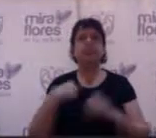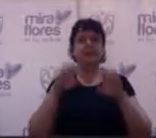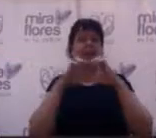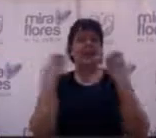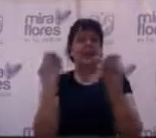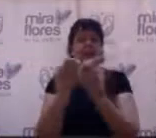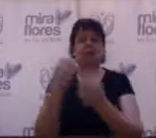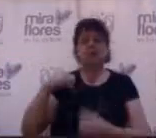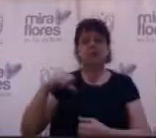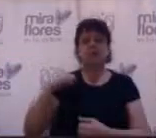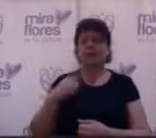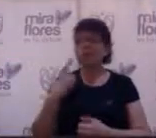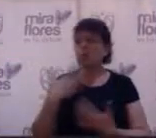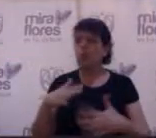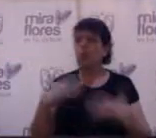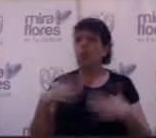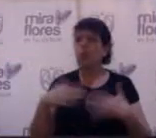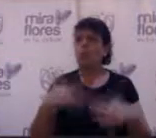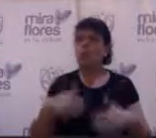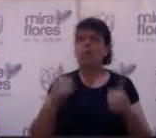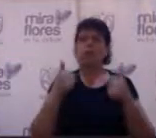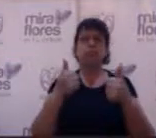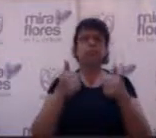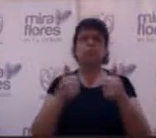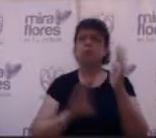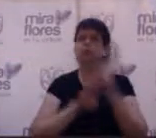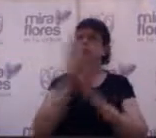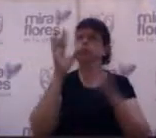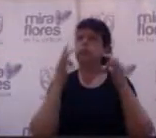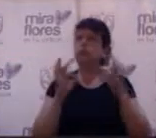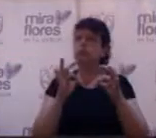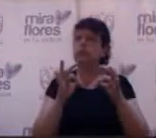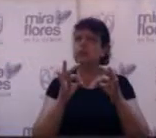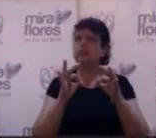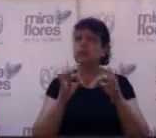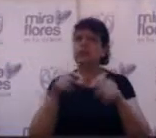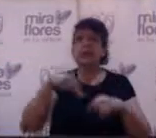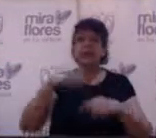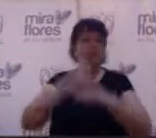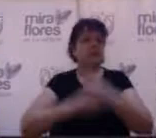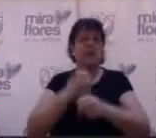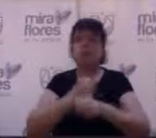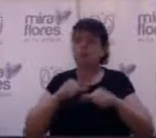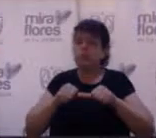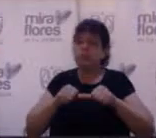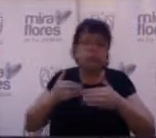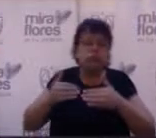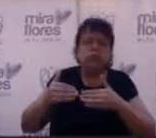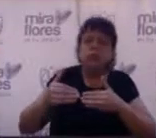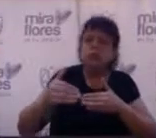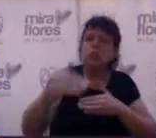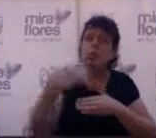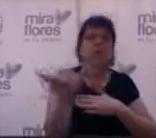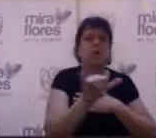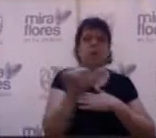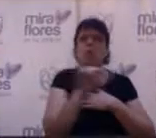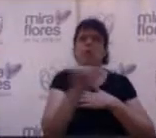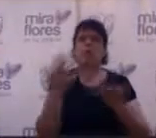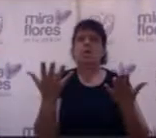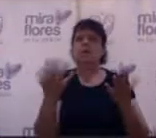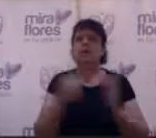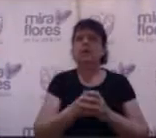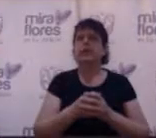municipal ha sido un equipo muy eficiente durante el año pasado. Y este año tenemos que seguir en esa misma línea también, eso es lo que corresponde y